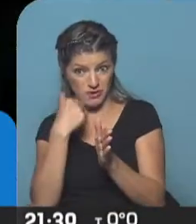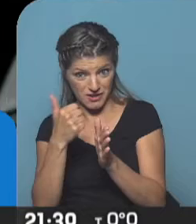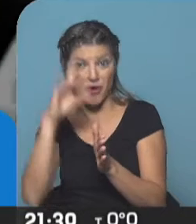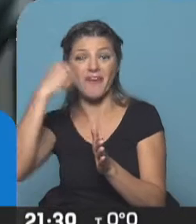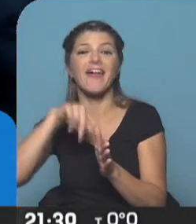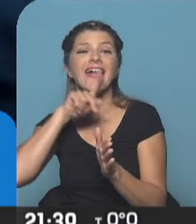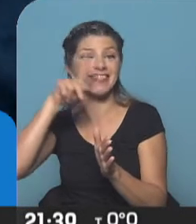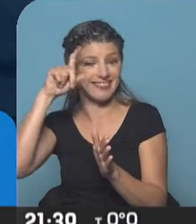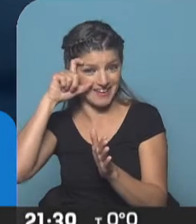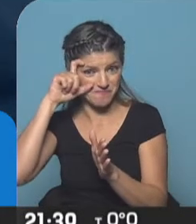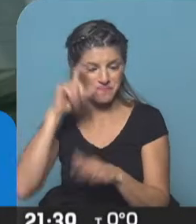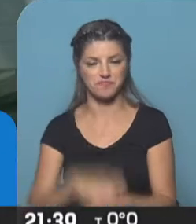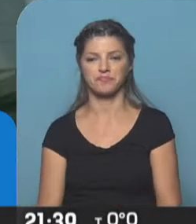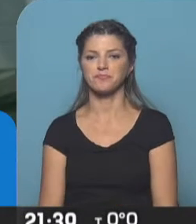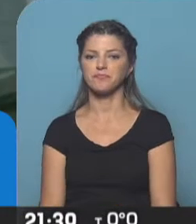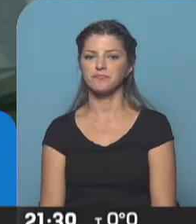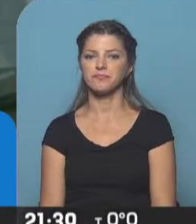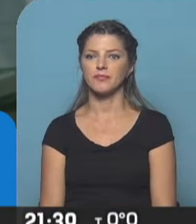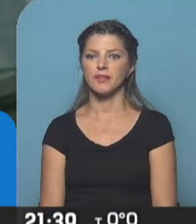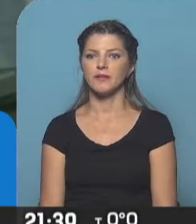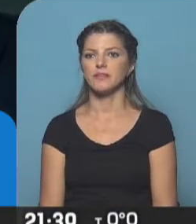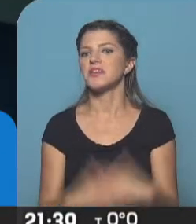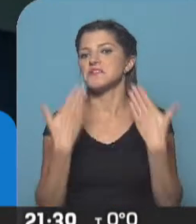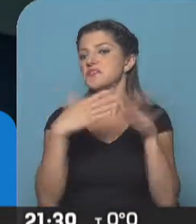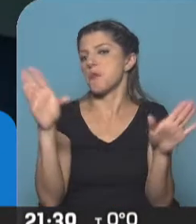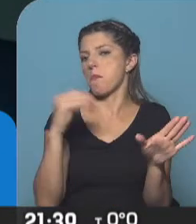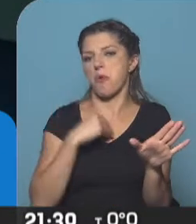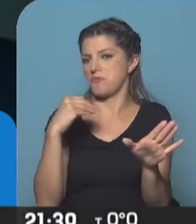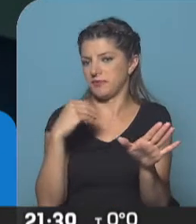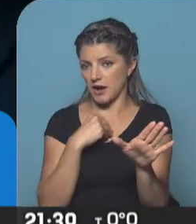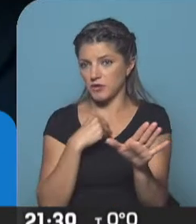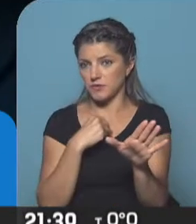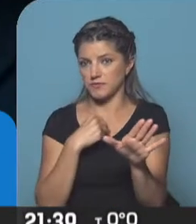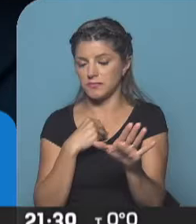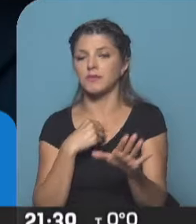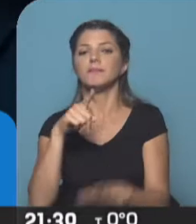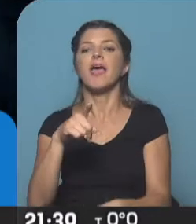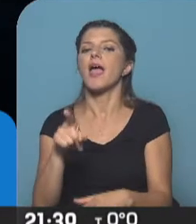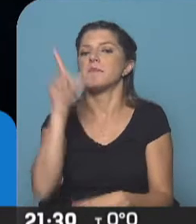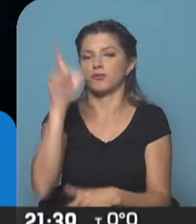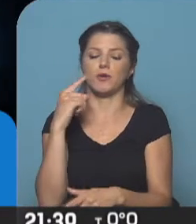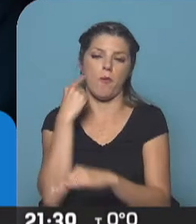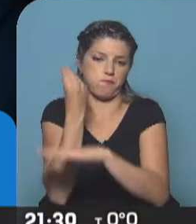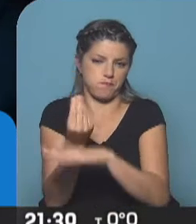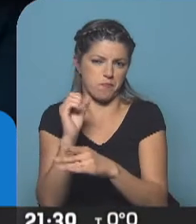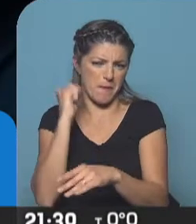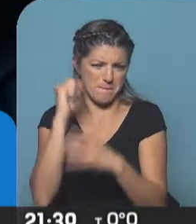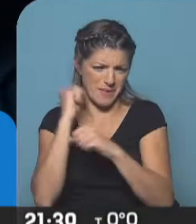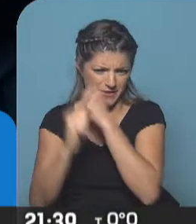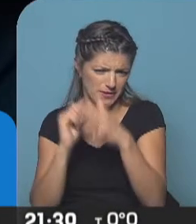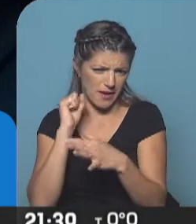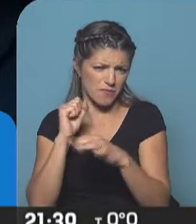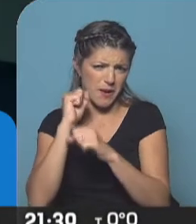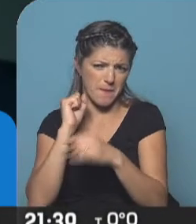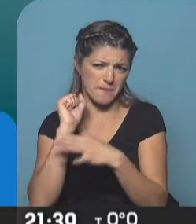Dante de la Paulera. Retiro voluntario, protagonizada por Imanol Arias, quien es un alto ejecutivo de una multinacional. En una semana difícil, espera un